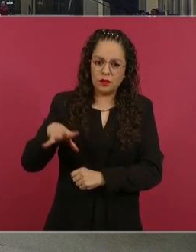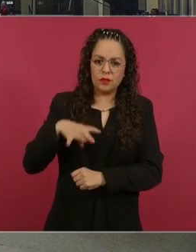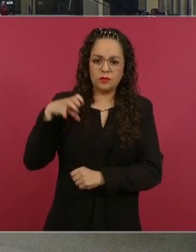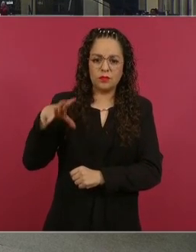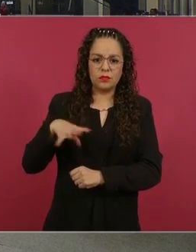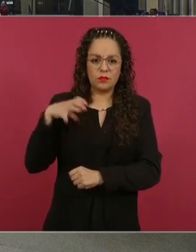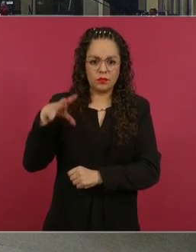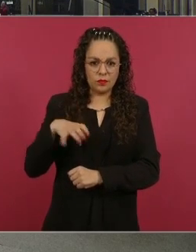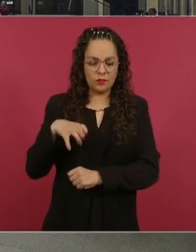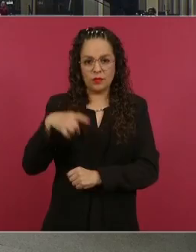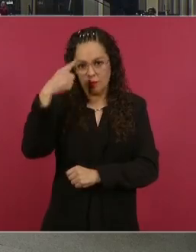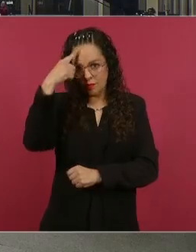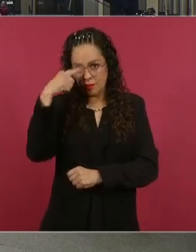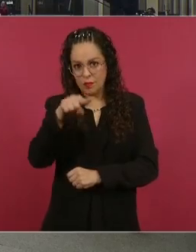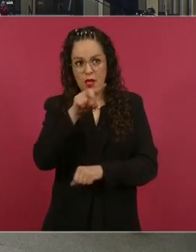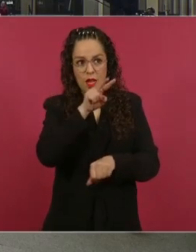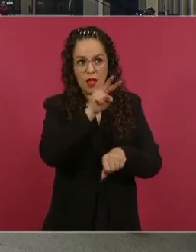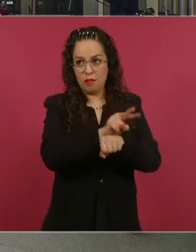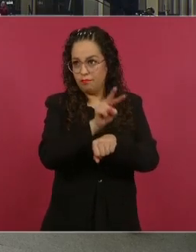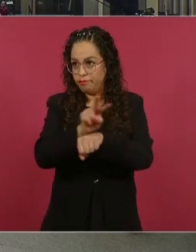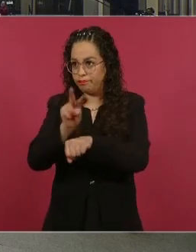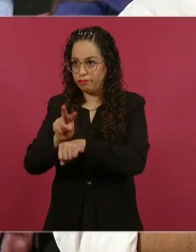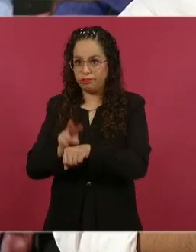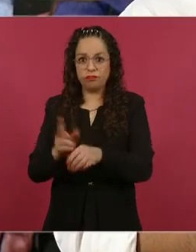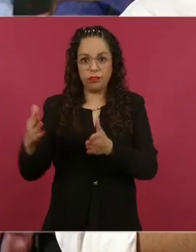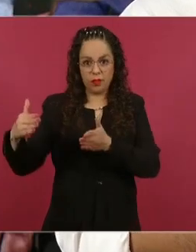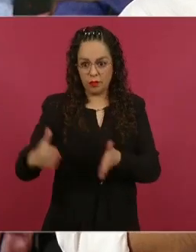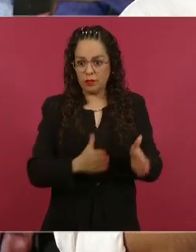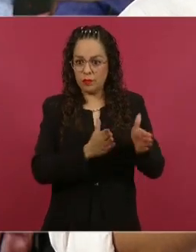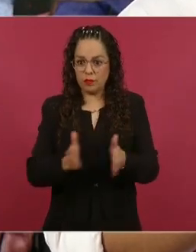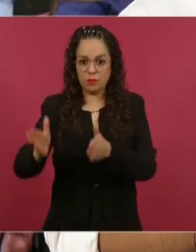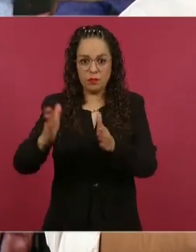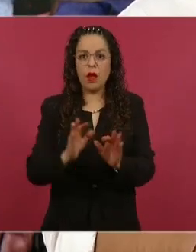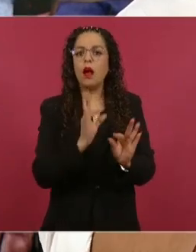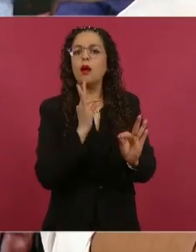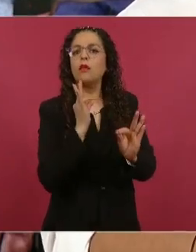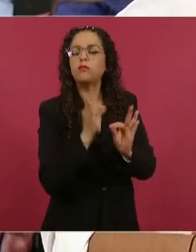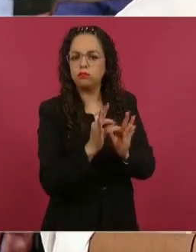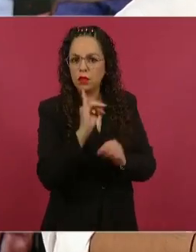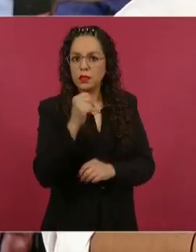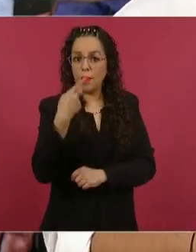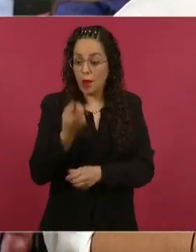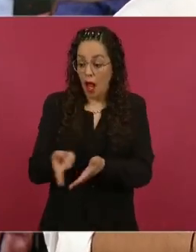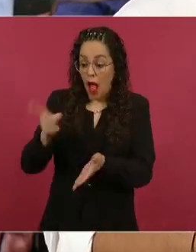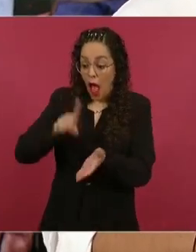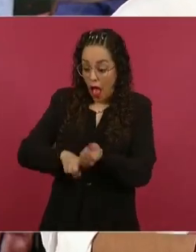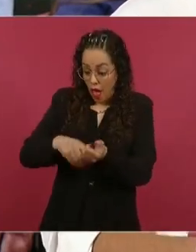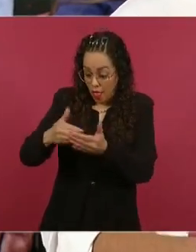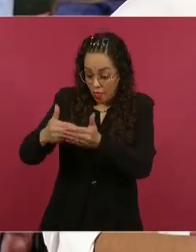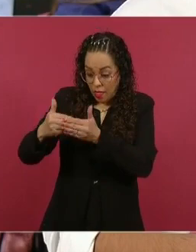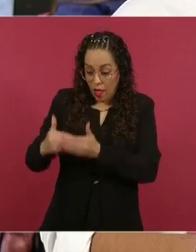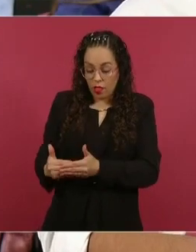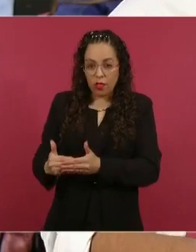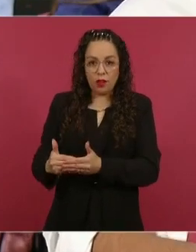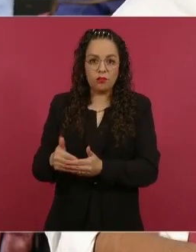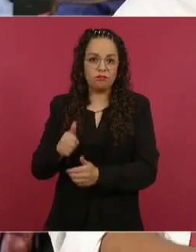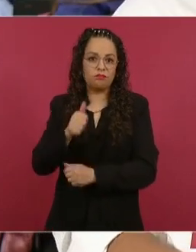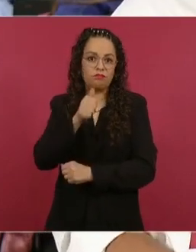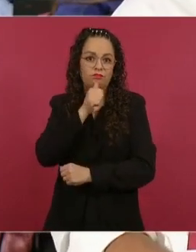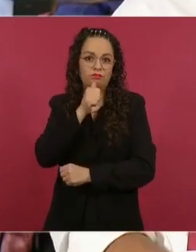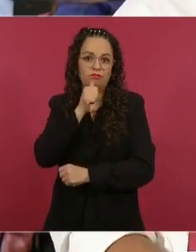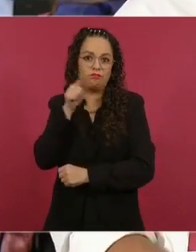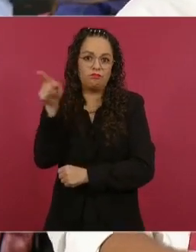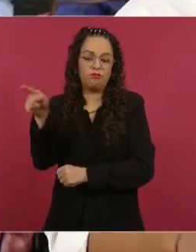autopistas, pero algo está pasando en el interior del Estado que no está funcionando de igual manera. Ojalá se atienda esta